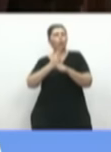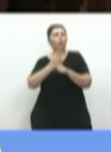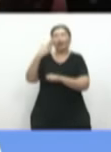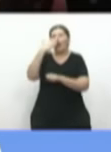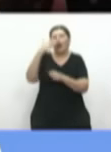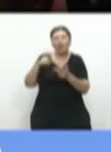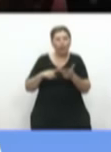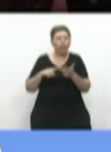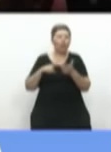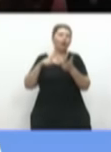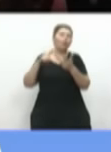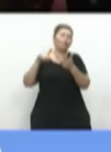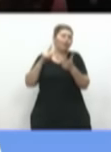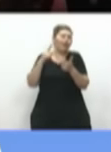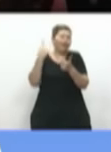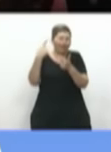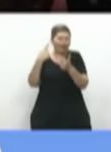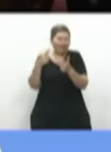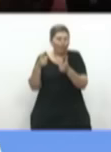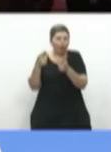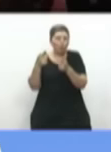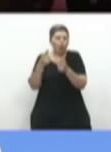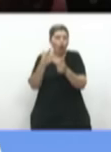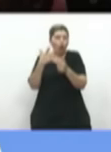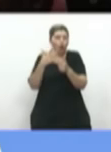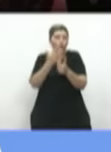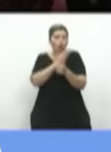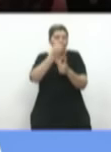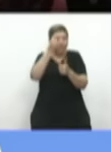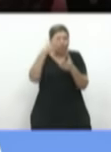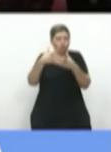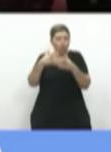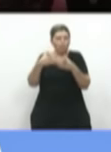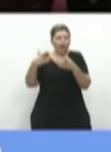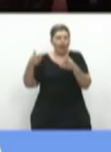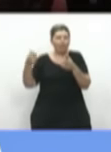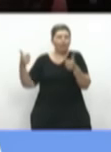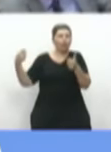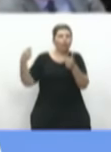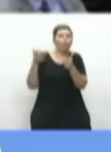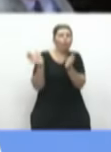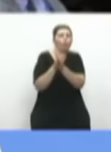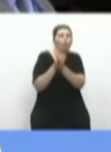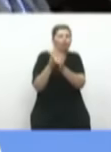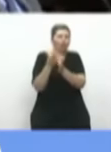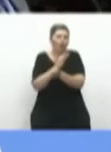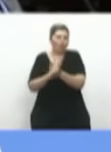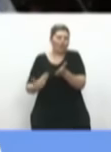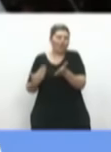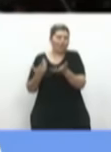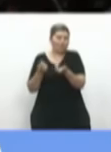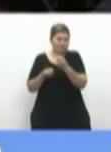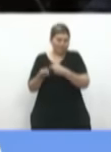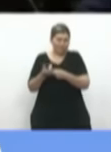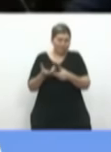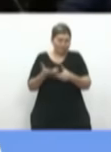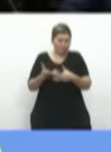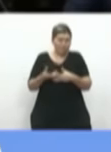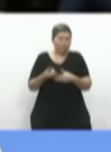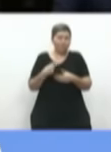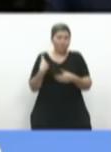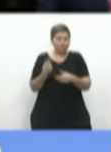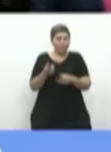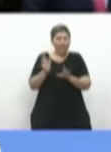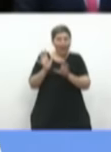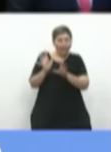no ando buscando un lugar para un dirigente del Frente Cívico en ninguna repartición pública. Pero créame que lo quiero acompañar desde lo